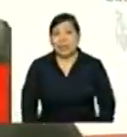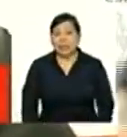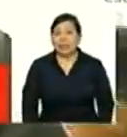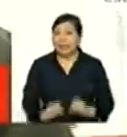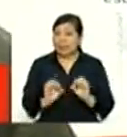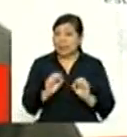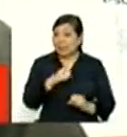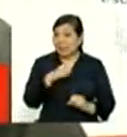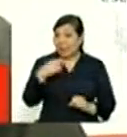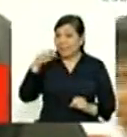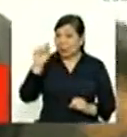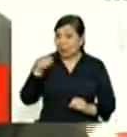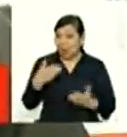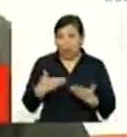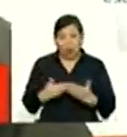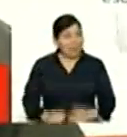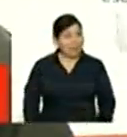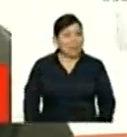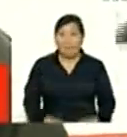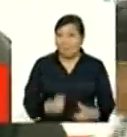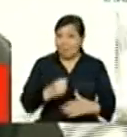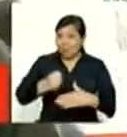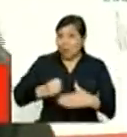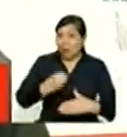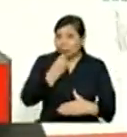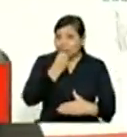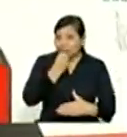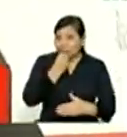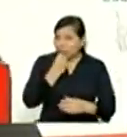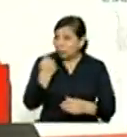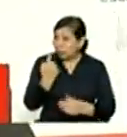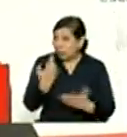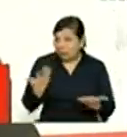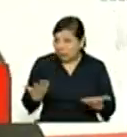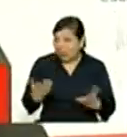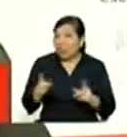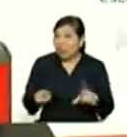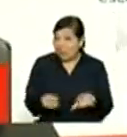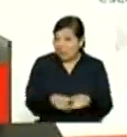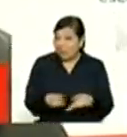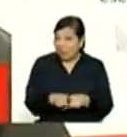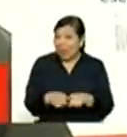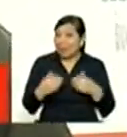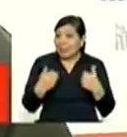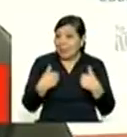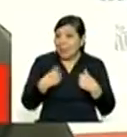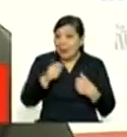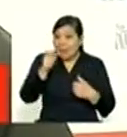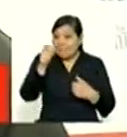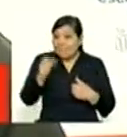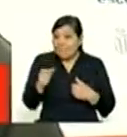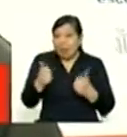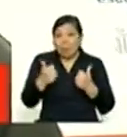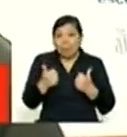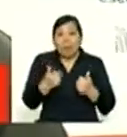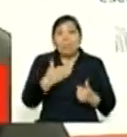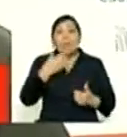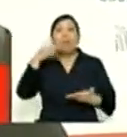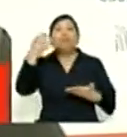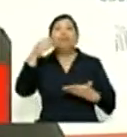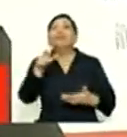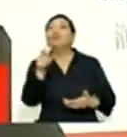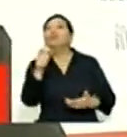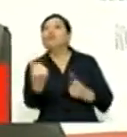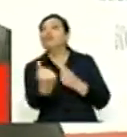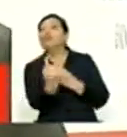que el 100% de las escuelas no solamente preparen los alimentos en las escuelas, sino que tengan todo un personal bien calificado